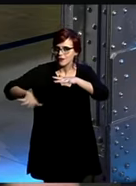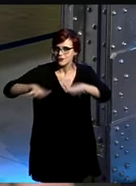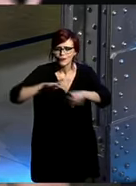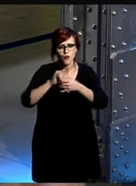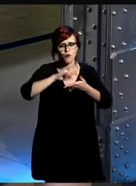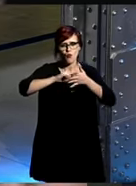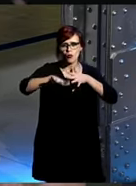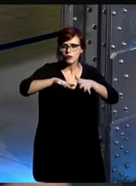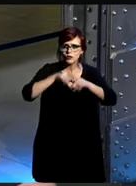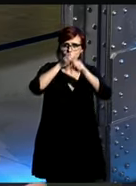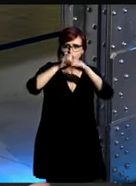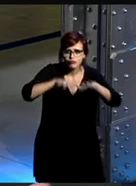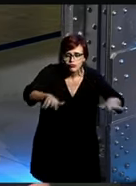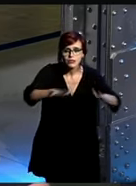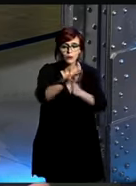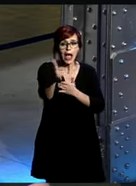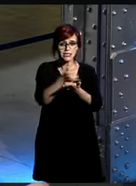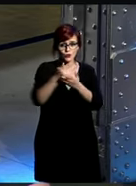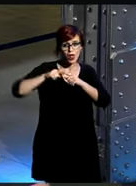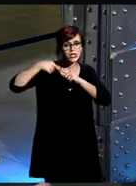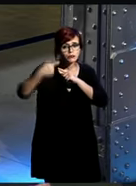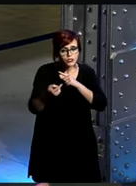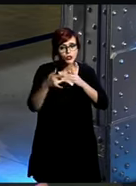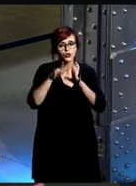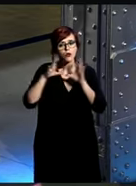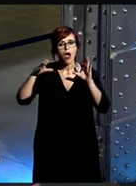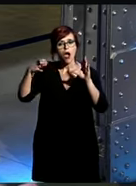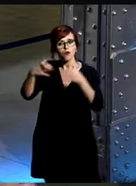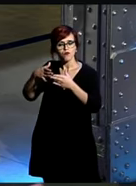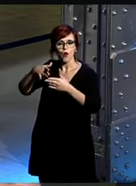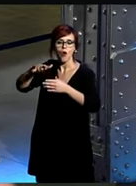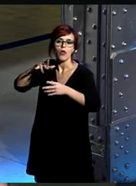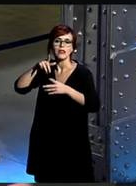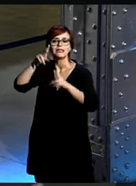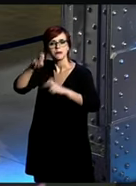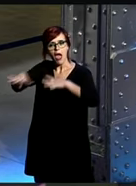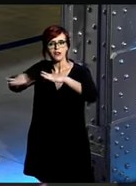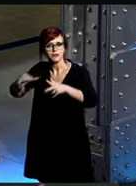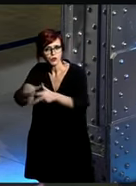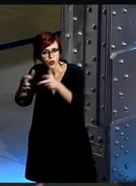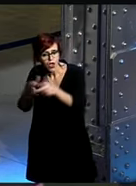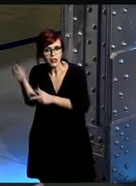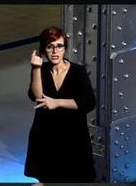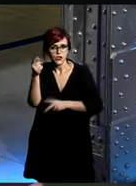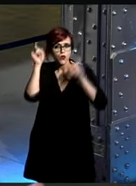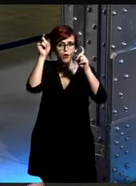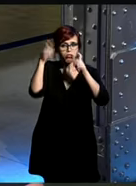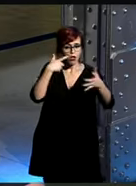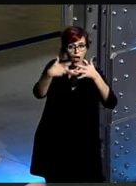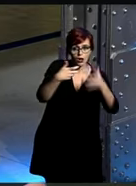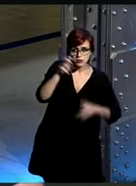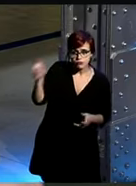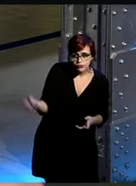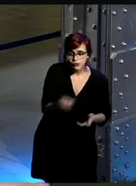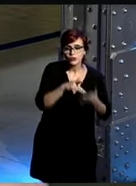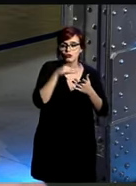han seguido trabajando después de la asignatura en campos de activismo social relacionados con el arte, con el diseño, con la educación, y han